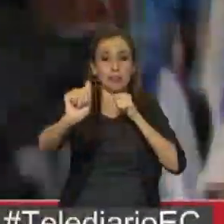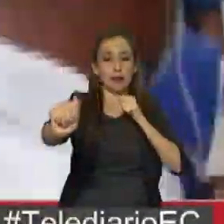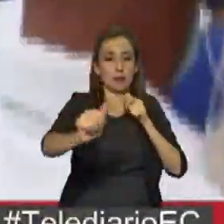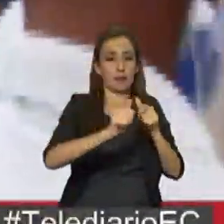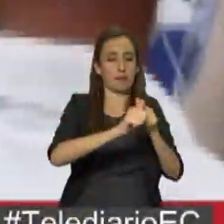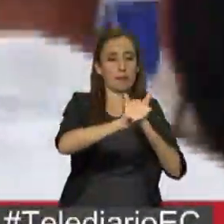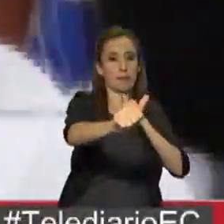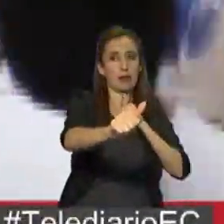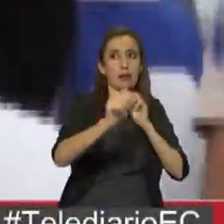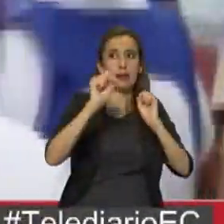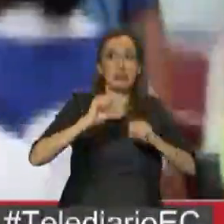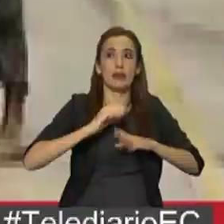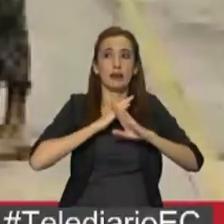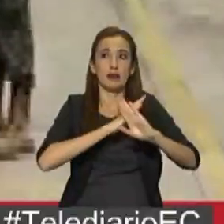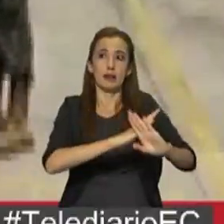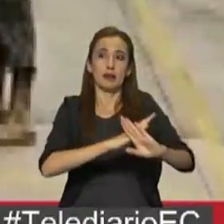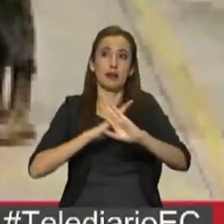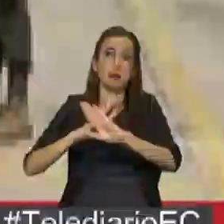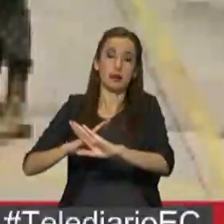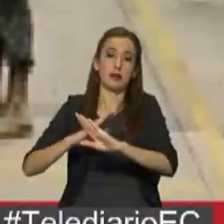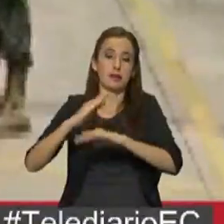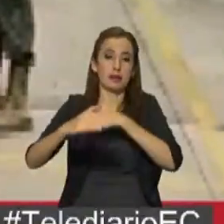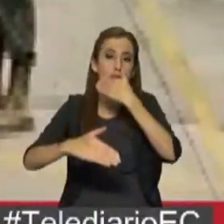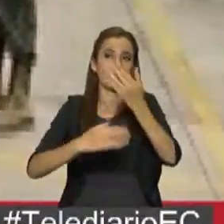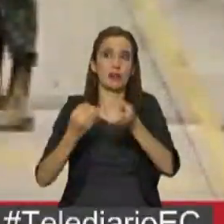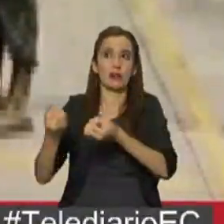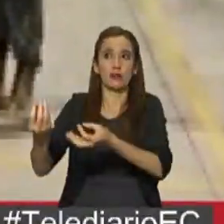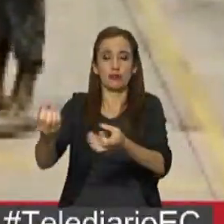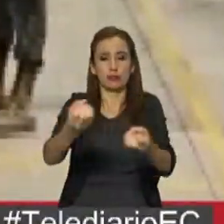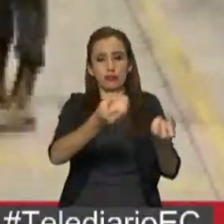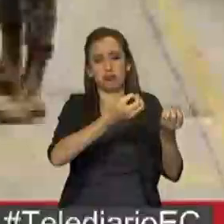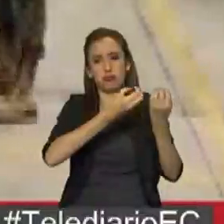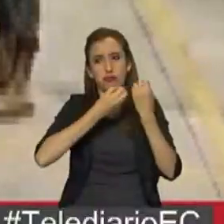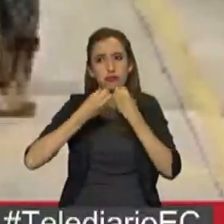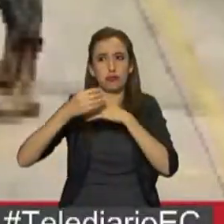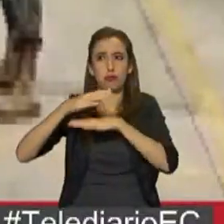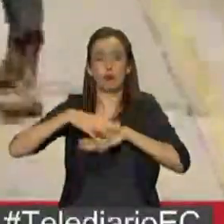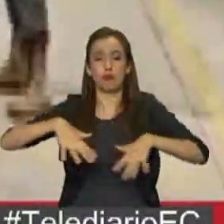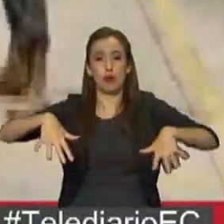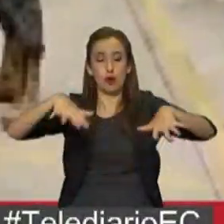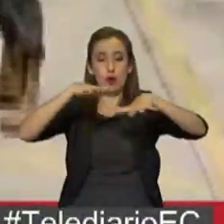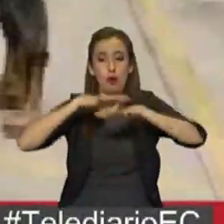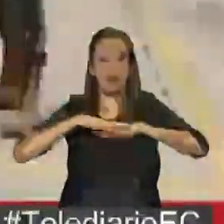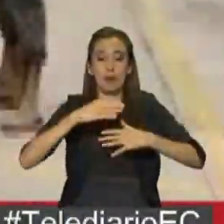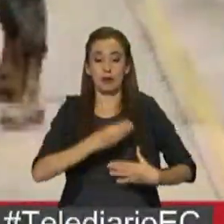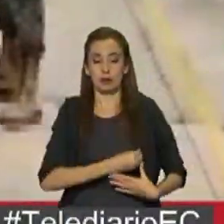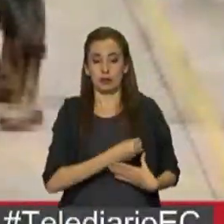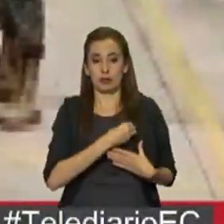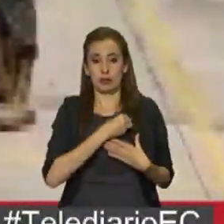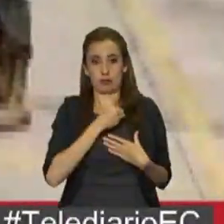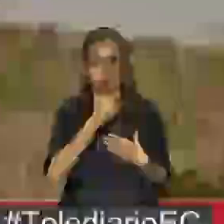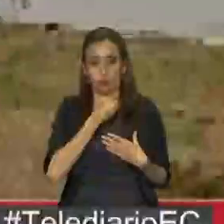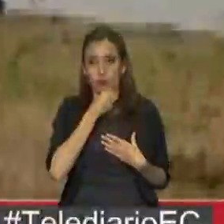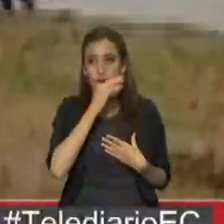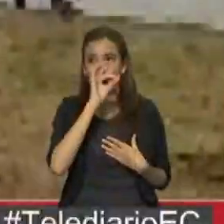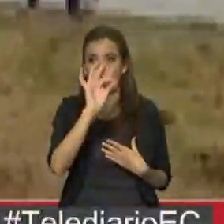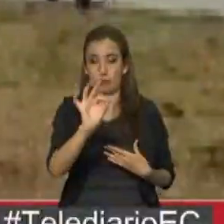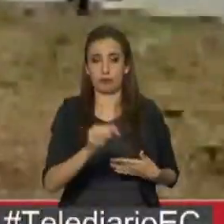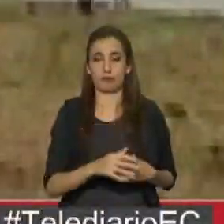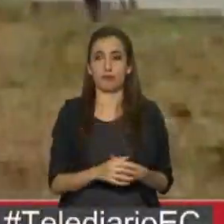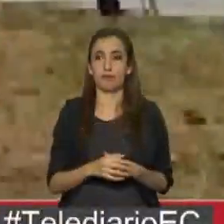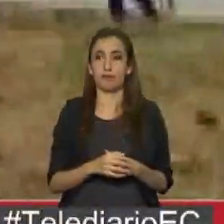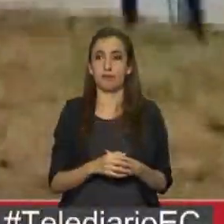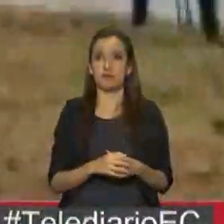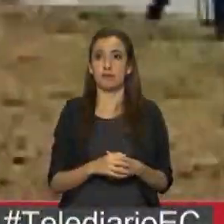evitar focos de contagios con las aglomeraciones y así evitar que la pandemia del cobi 19 se extienda mariuxi